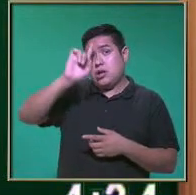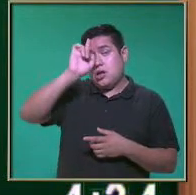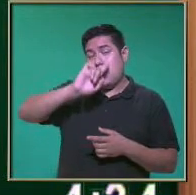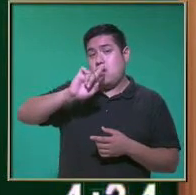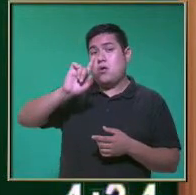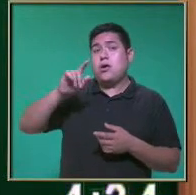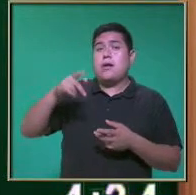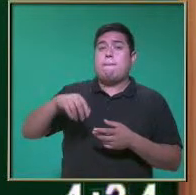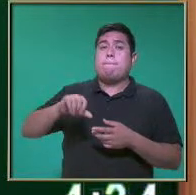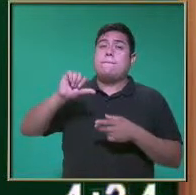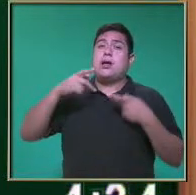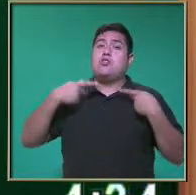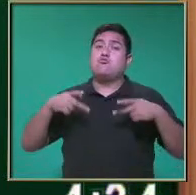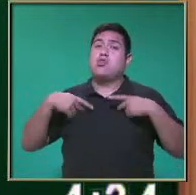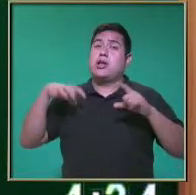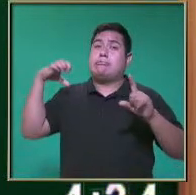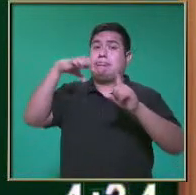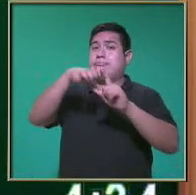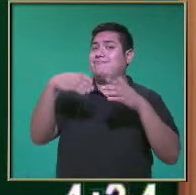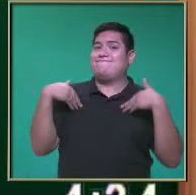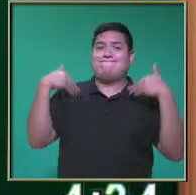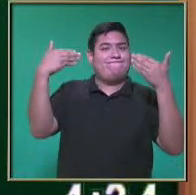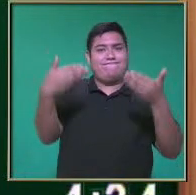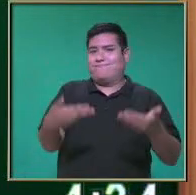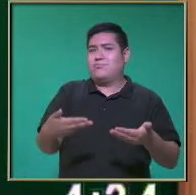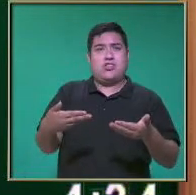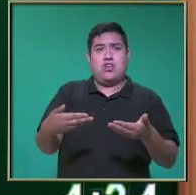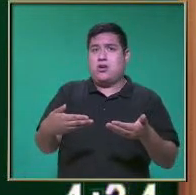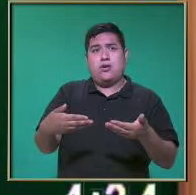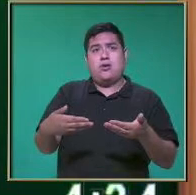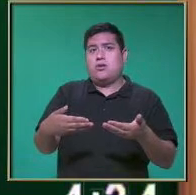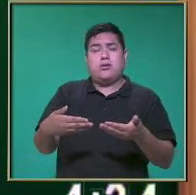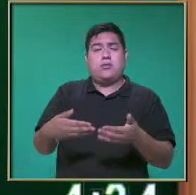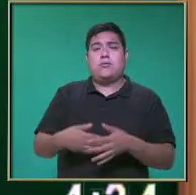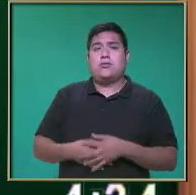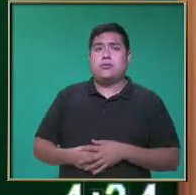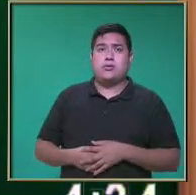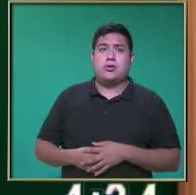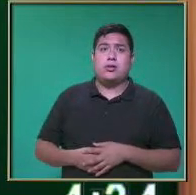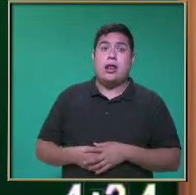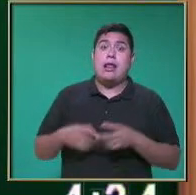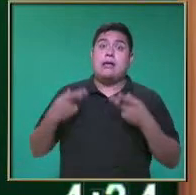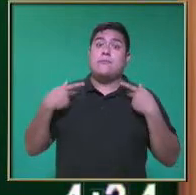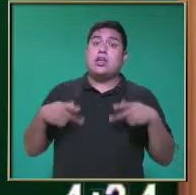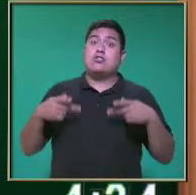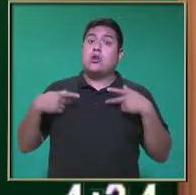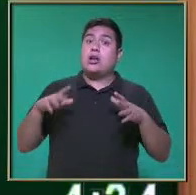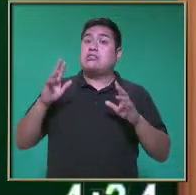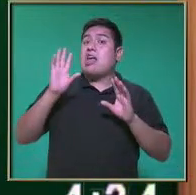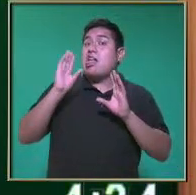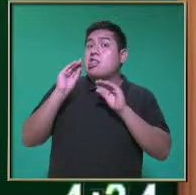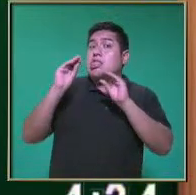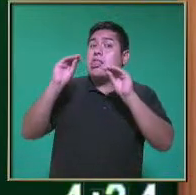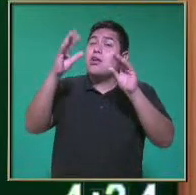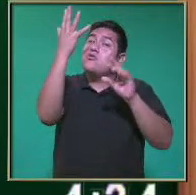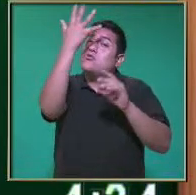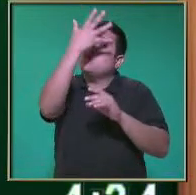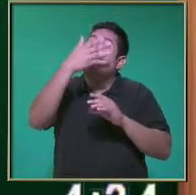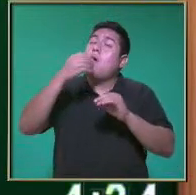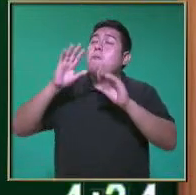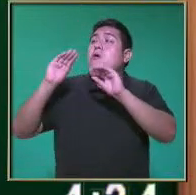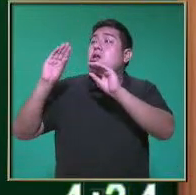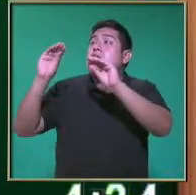trust the flatterers. No te confíes de los aduladores, es decir, no hagas caso de aquella gente que te habla muy bonito y te dice muchas